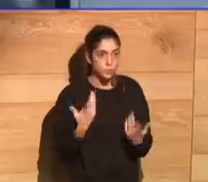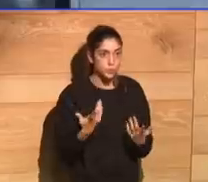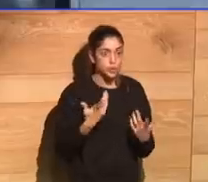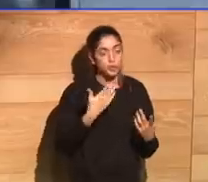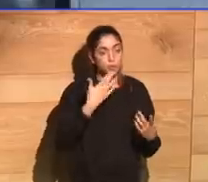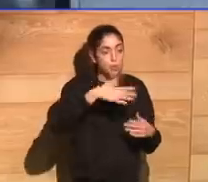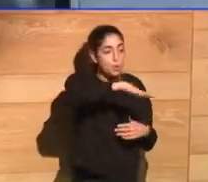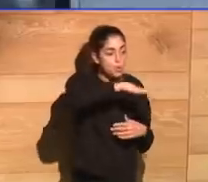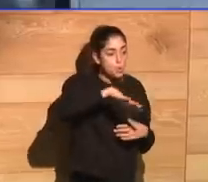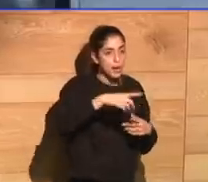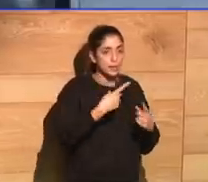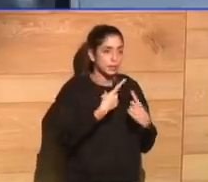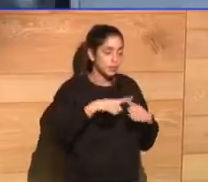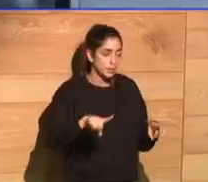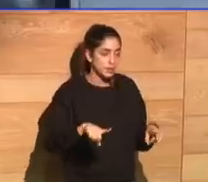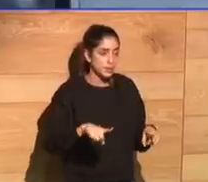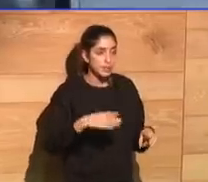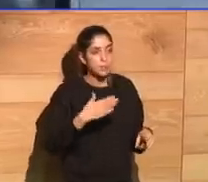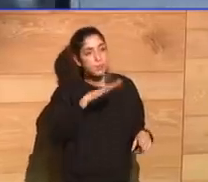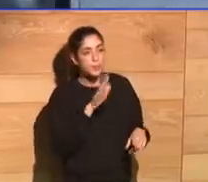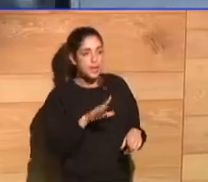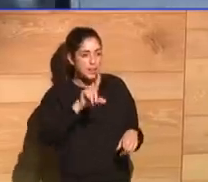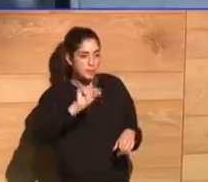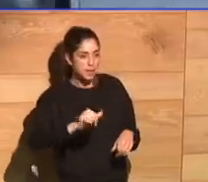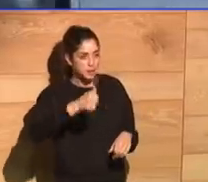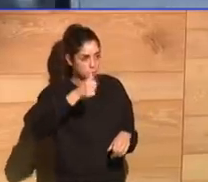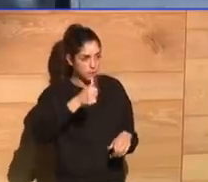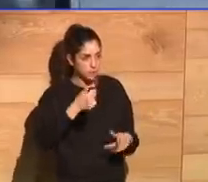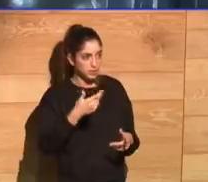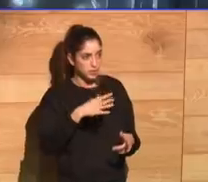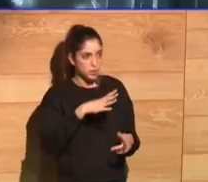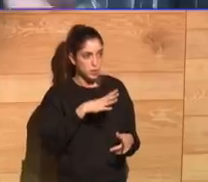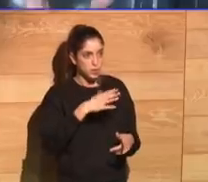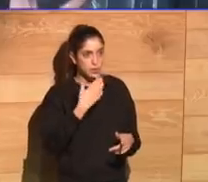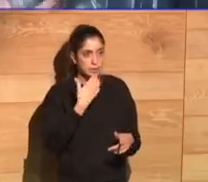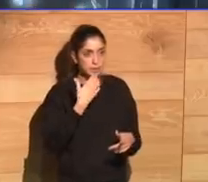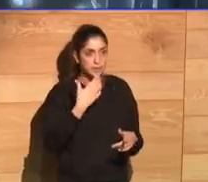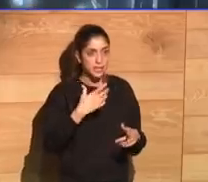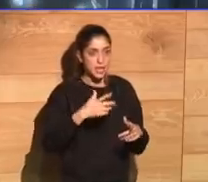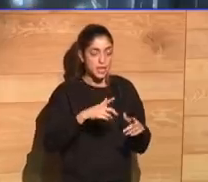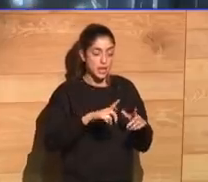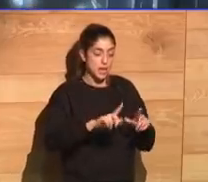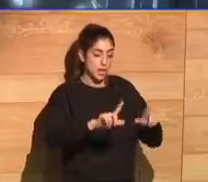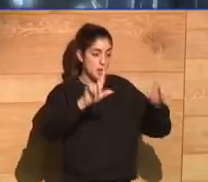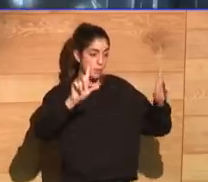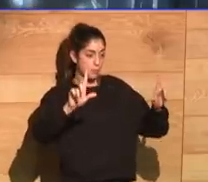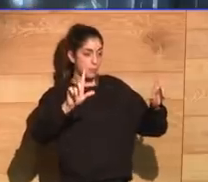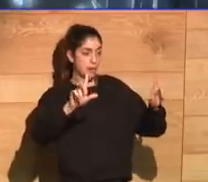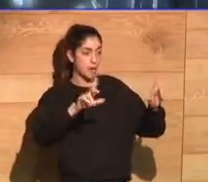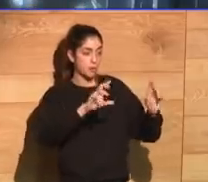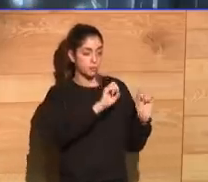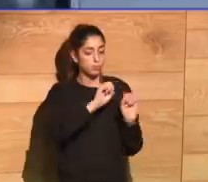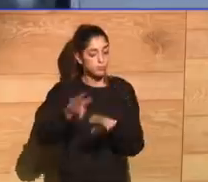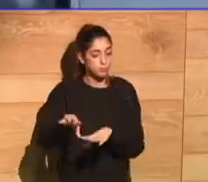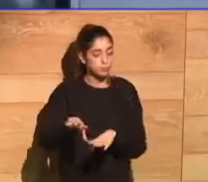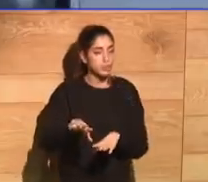distinto. Incluso parece más barato precisamente por eso, ¿no? Porque no se lo toma en serio. Al abandonar el gran plano que habíamos porque visto. Porque apuesta antes. Por la comedia,